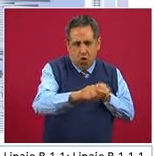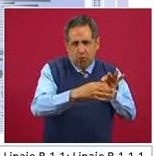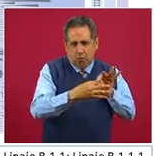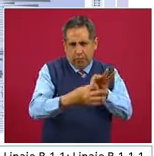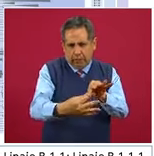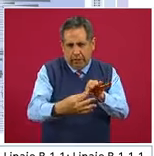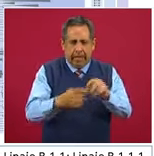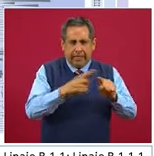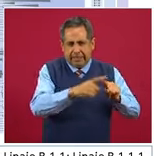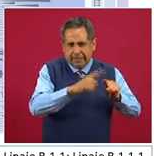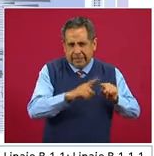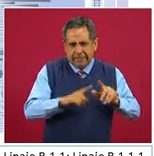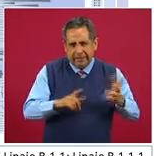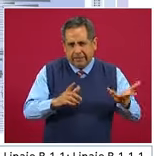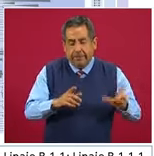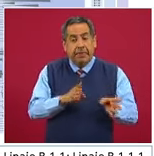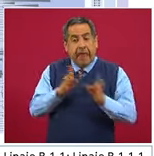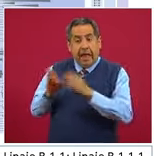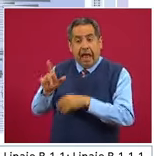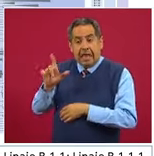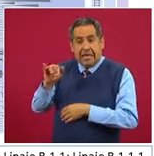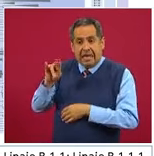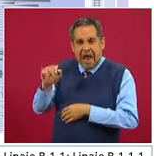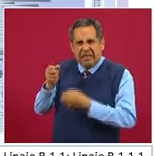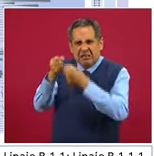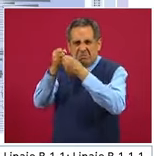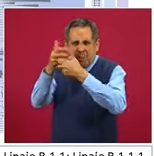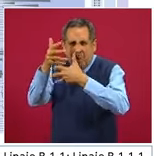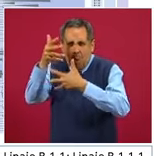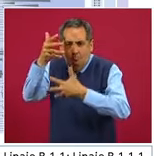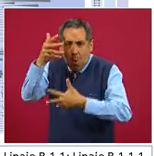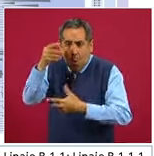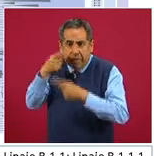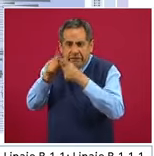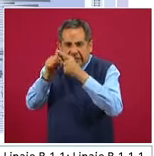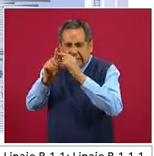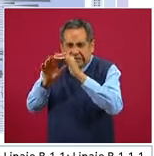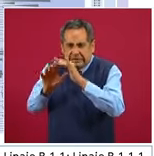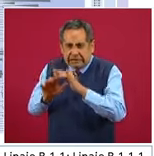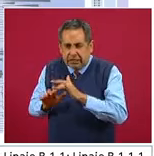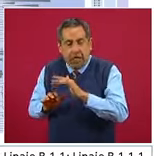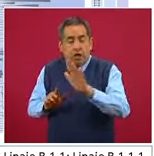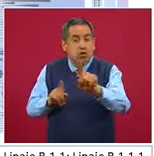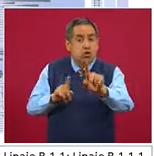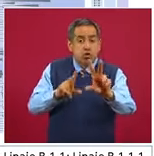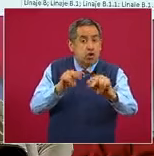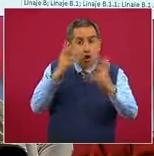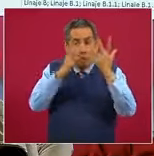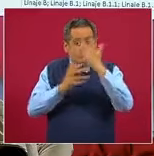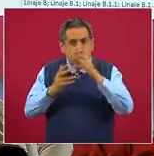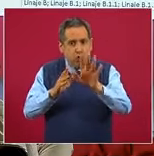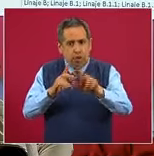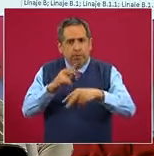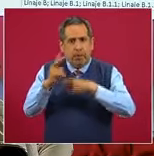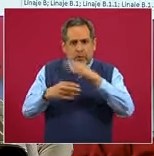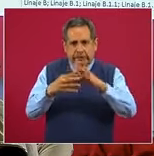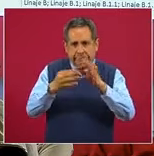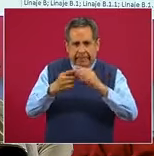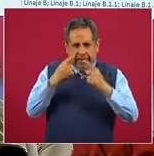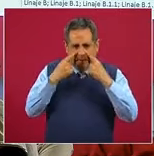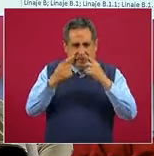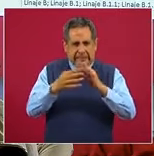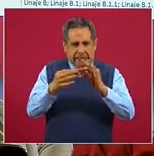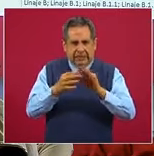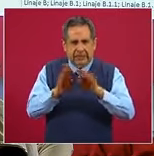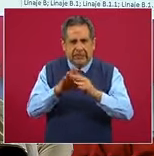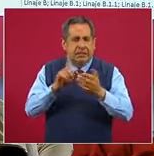linajes. No quisiera que esto nos causara confusión y por lo tanto vamos a dedicarnos un poquito más a trabajarlos a nivel